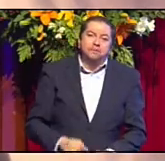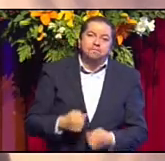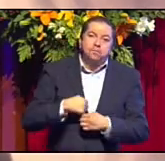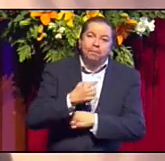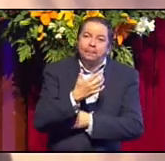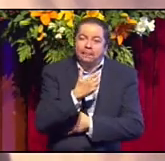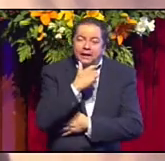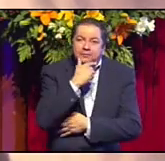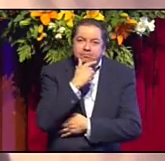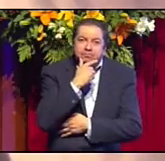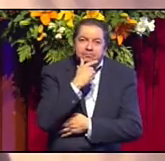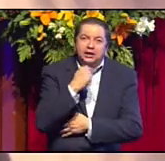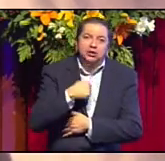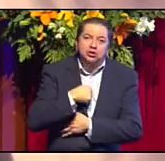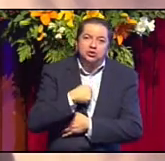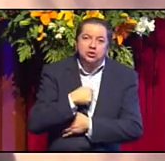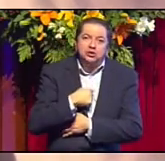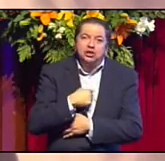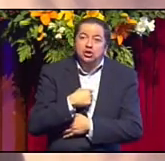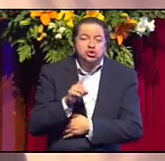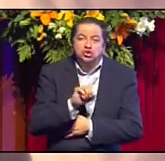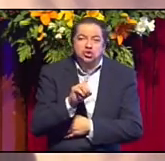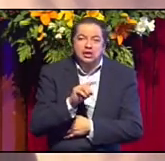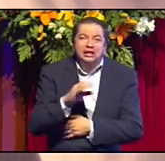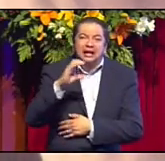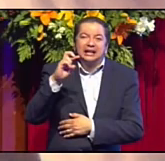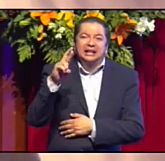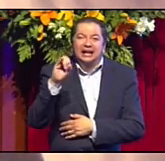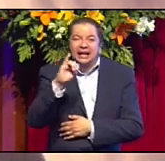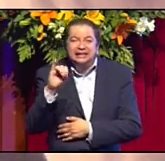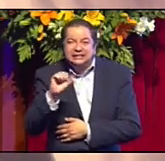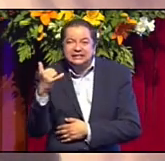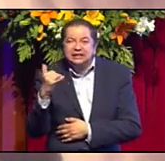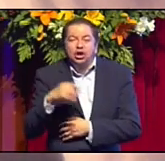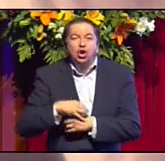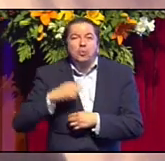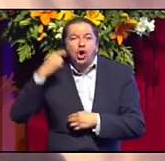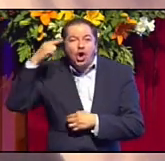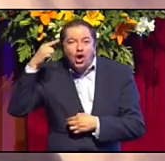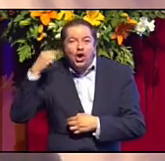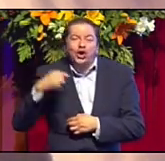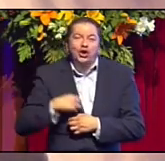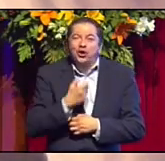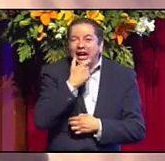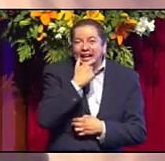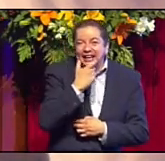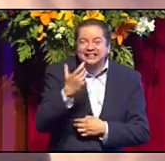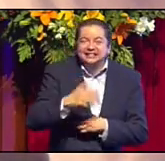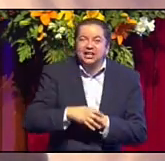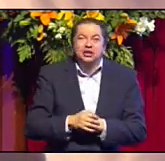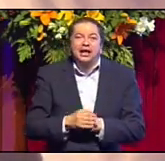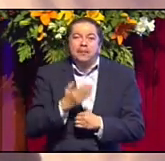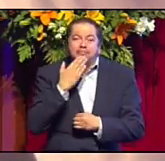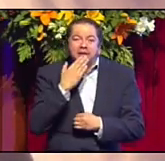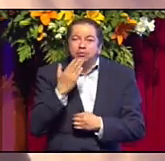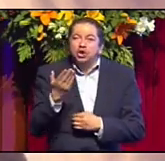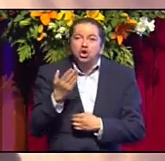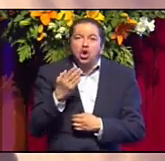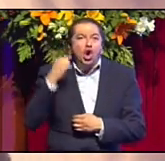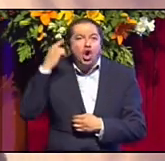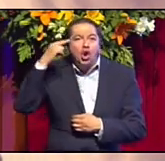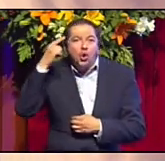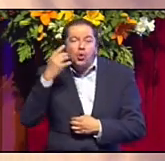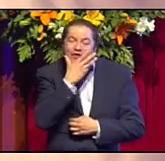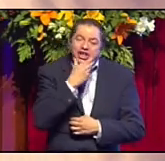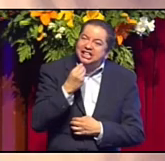Jara, ¿eh? En el tema del manejo del inglés, pero crazy es locura, es loco. Entonces, esta era una locura más, pero una locura linda, que